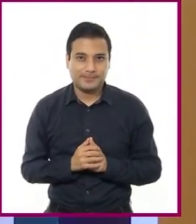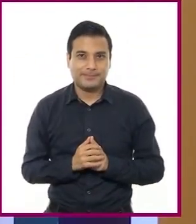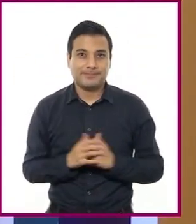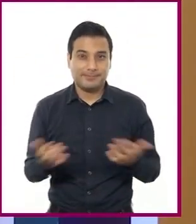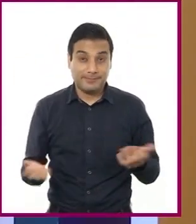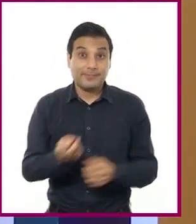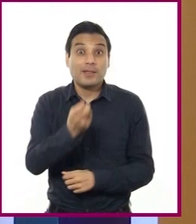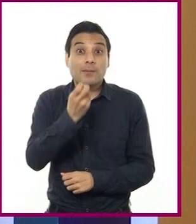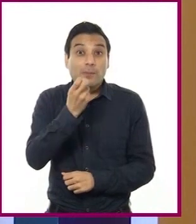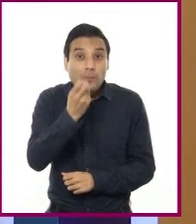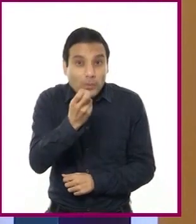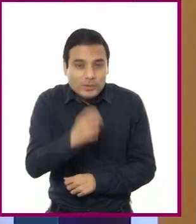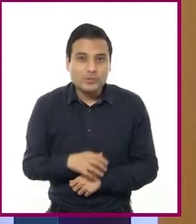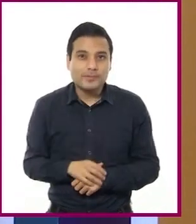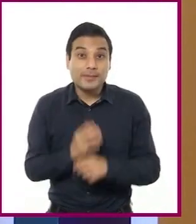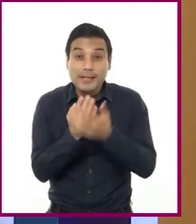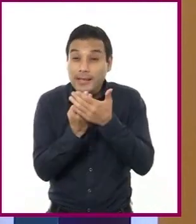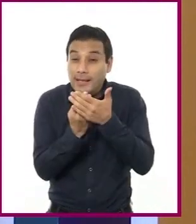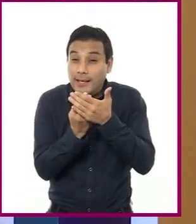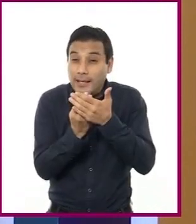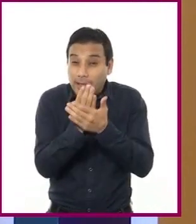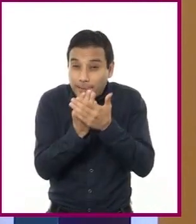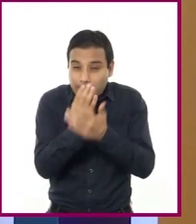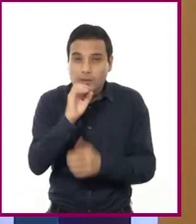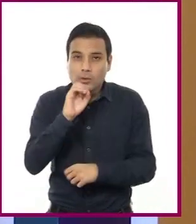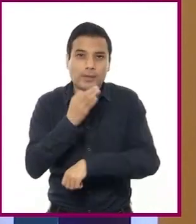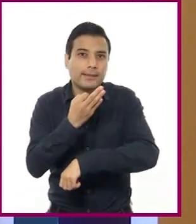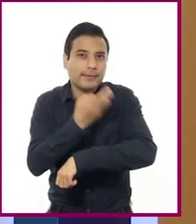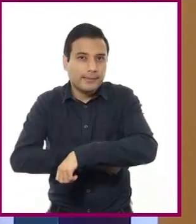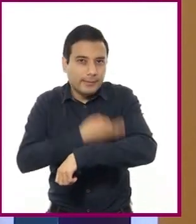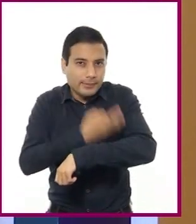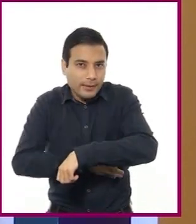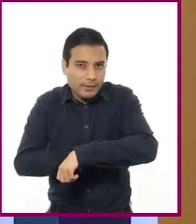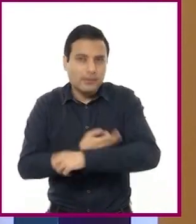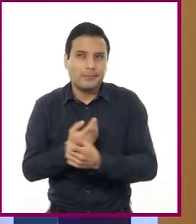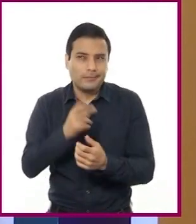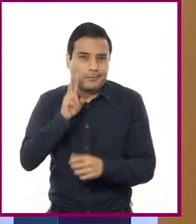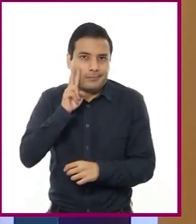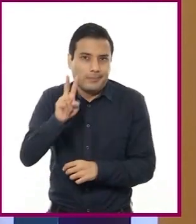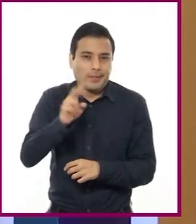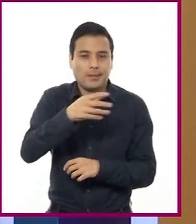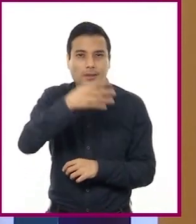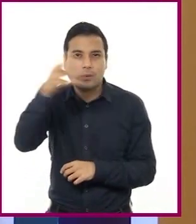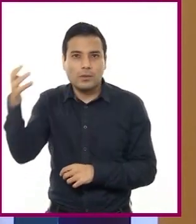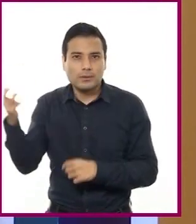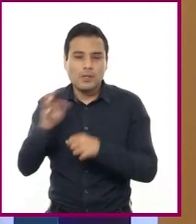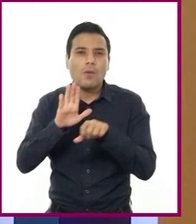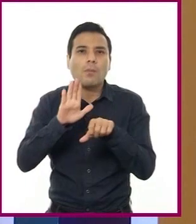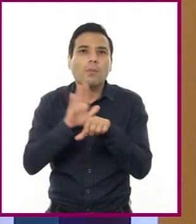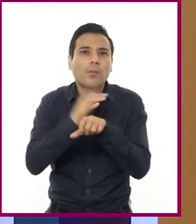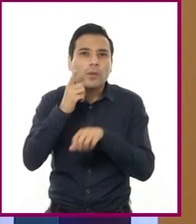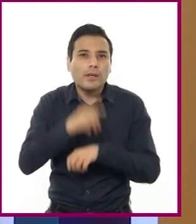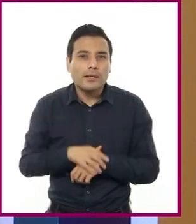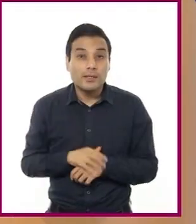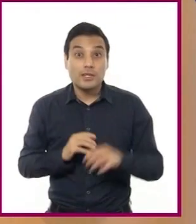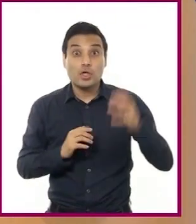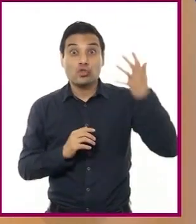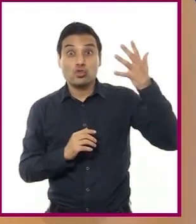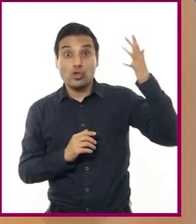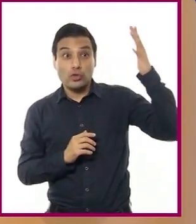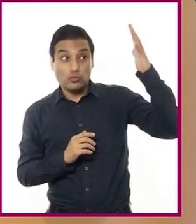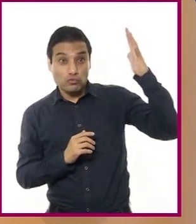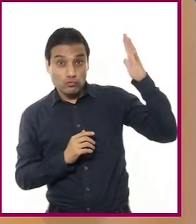los arcoíris ocurren por la mañana o por la tarde, ya que la posición del Sol permite que su luz entre con un